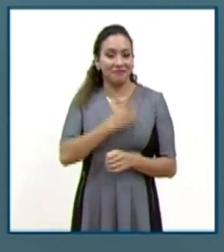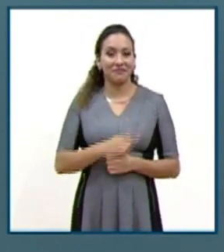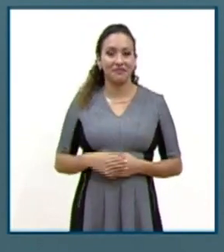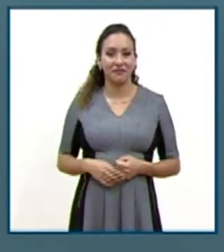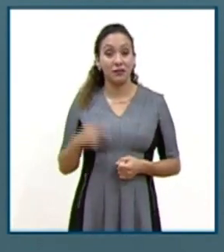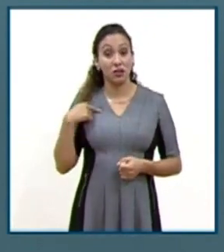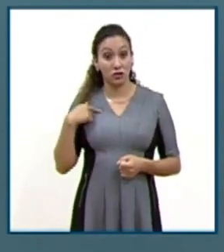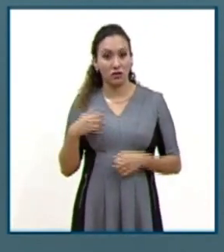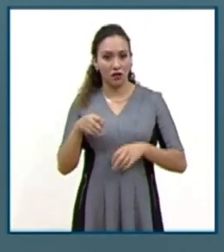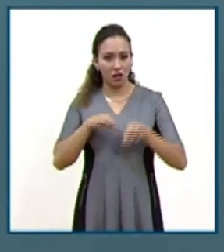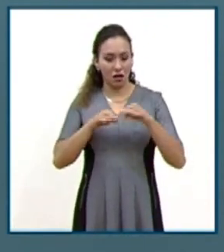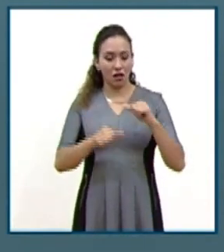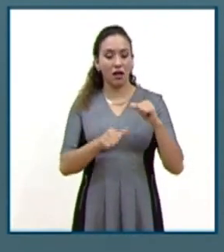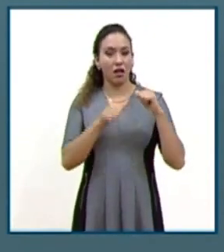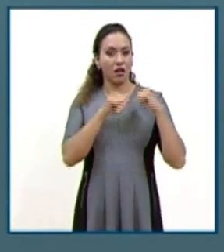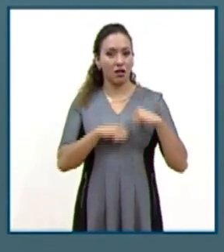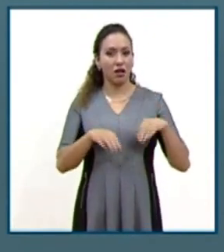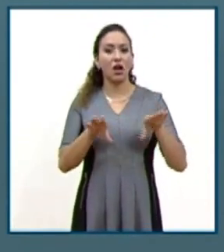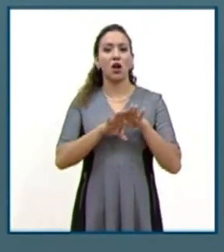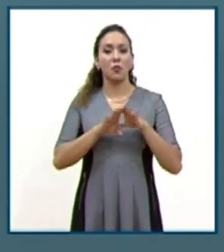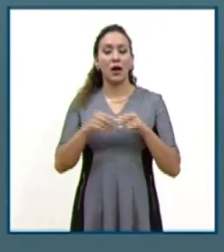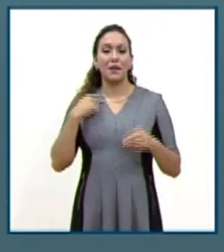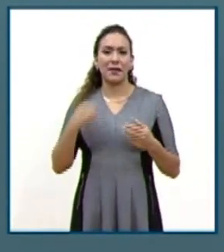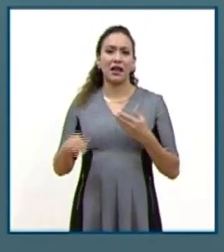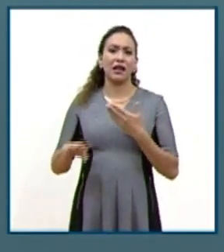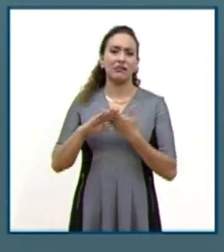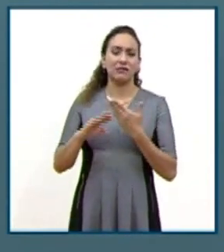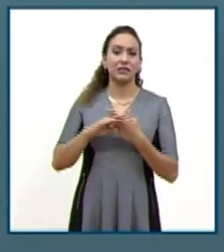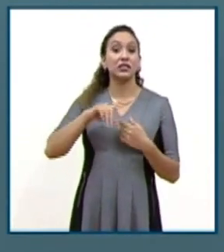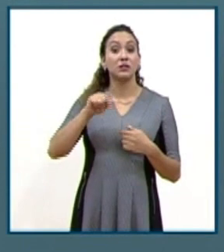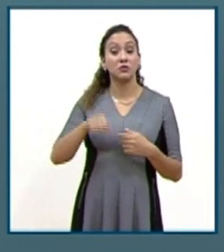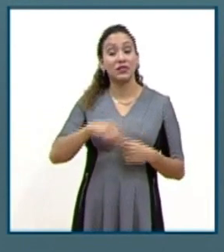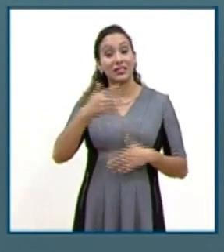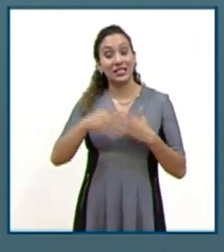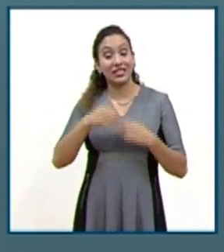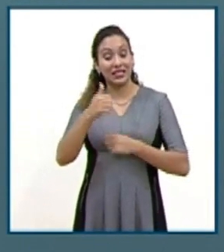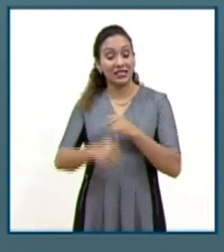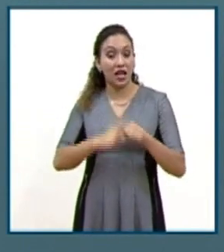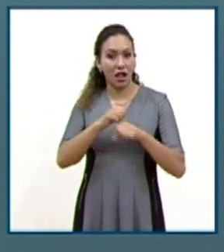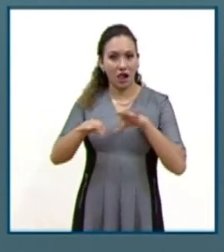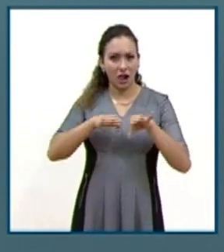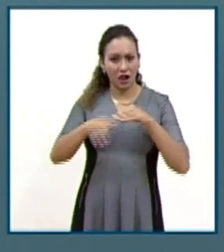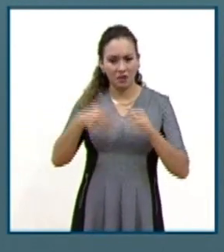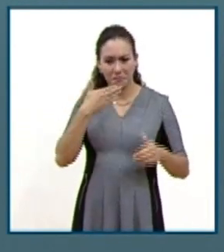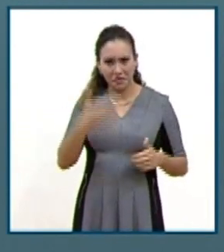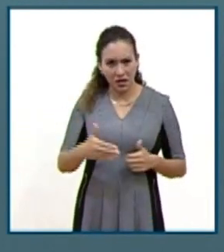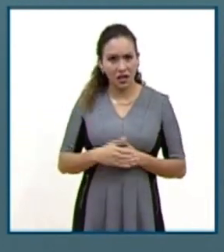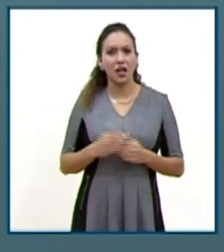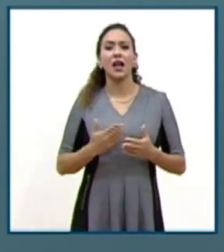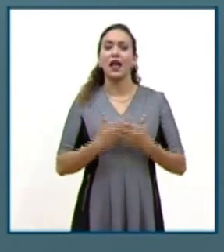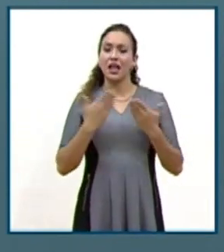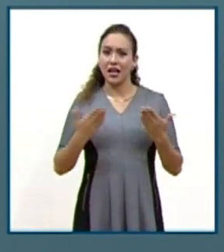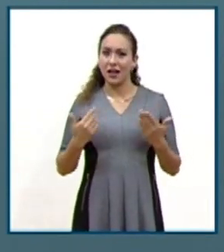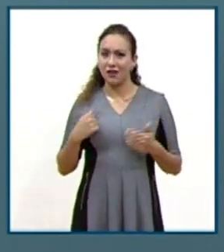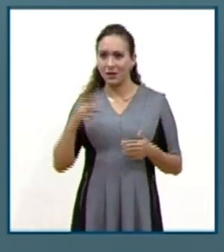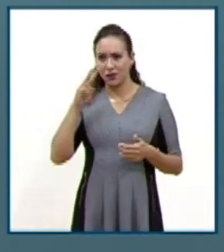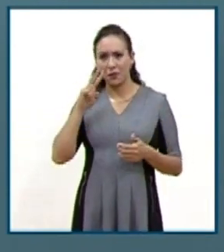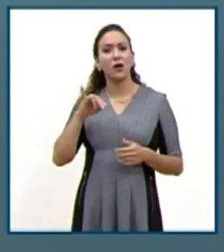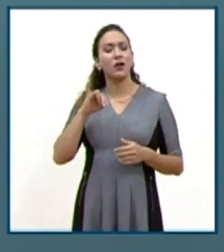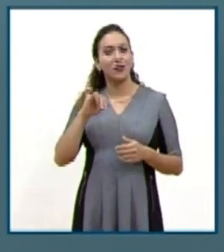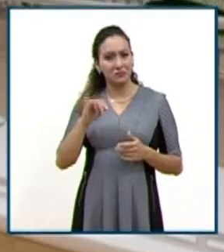Ser juzgadora implica una prueba más del avance de las mujeres en la sociedad, pero también es